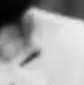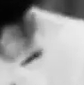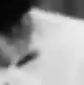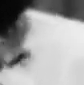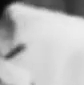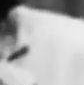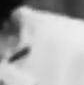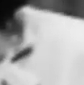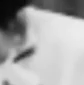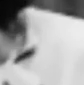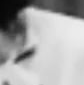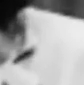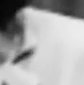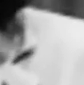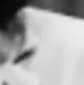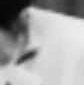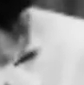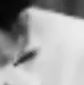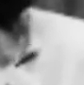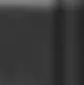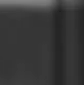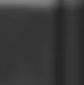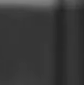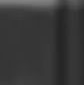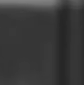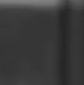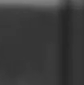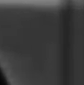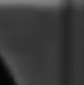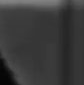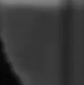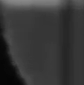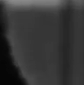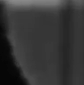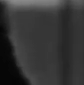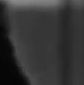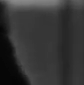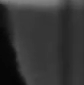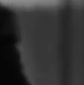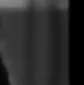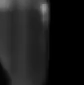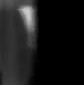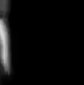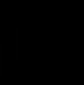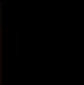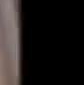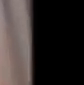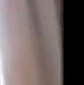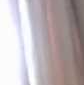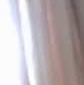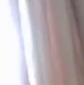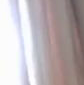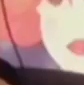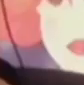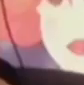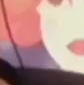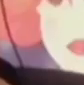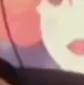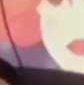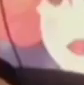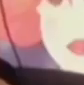ya. ¿Qué hubiese pasado si hubiesen ganado ahora entonces? Con la, no con me la cago presa. Espanto, po, weón. Quizás que cagado habría quedado. No, no, por supuesto salimos.